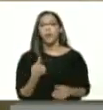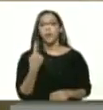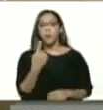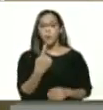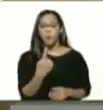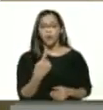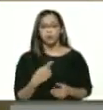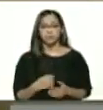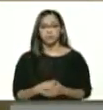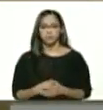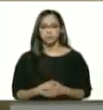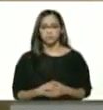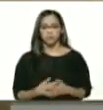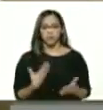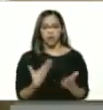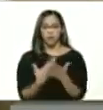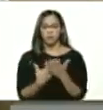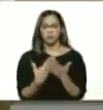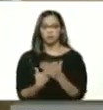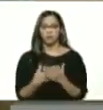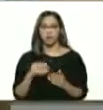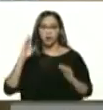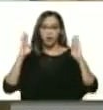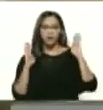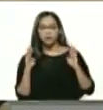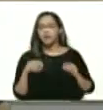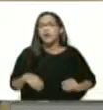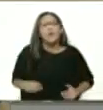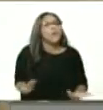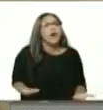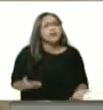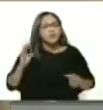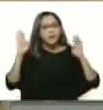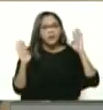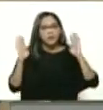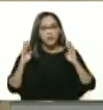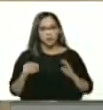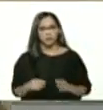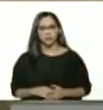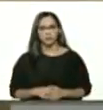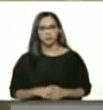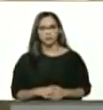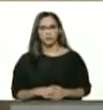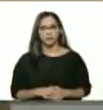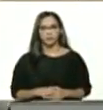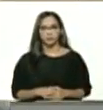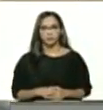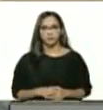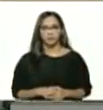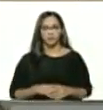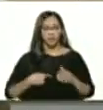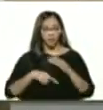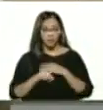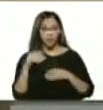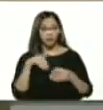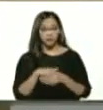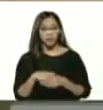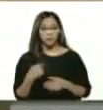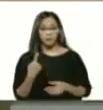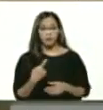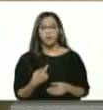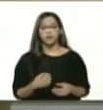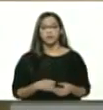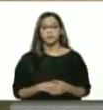la postulación de los candidatos con él cuáles serían los candidatos que van a una elección primaria la